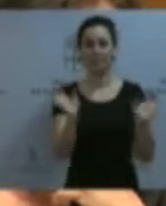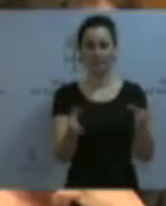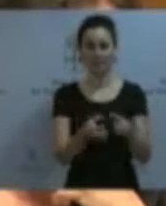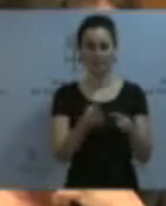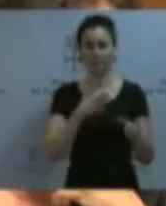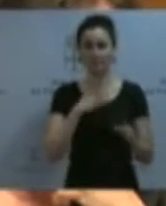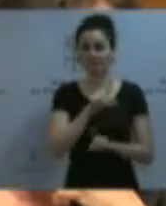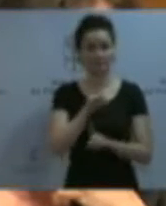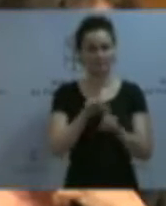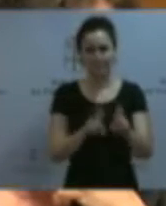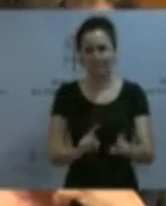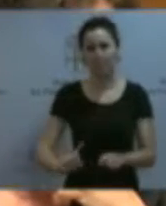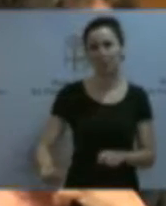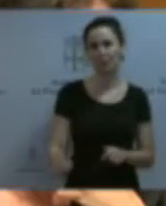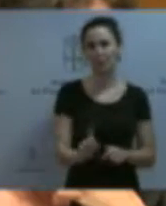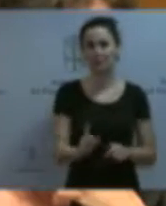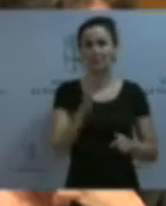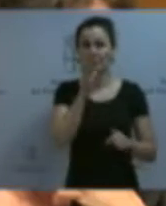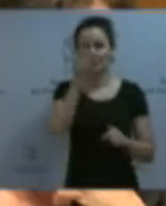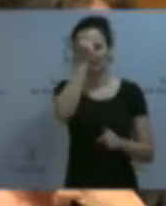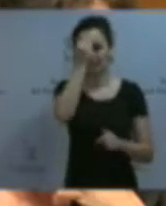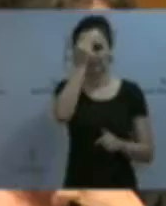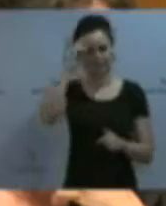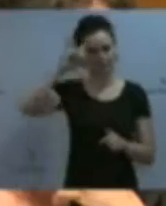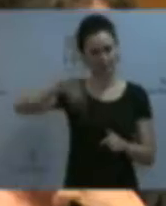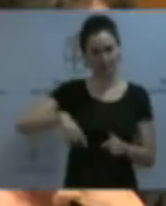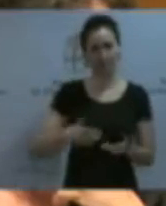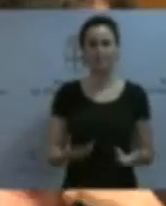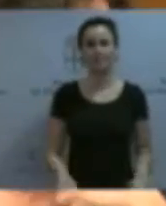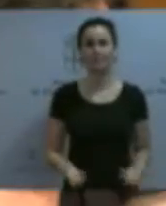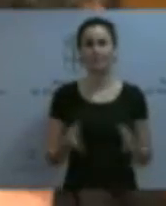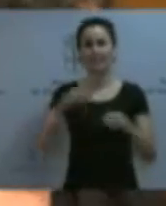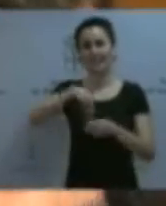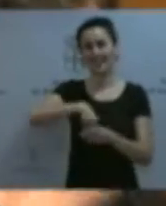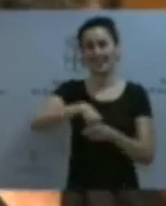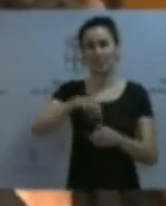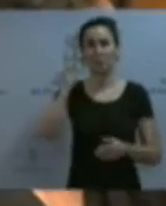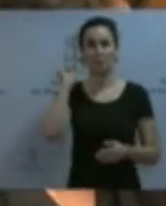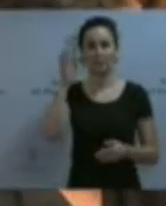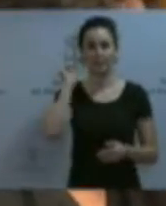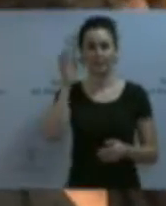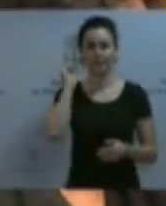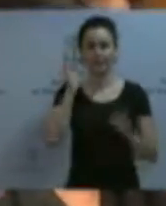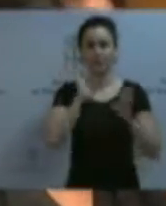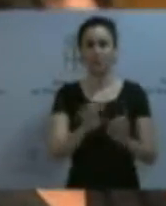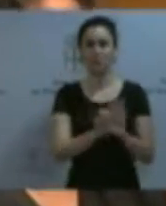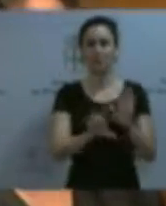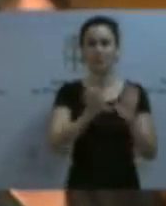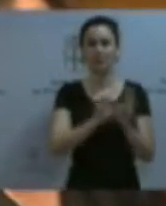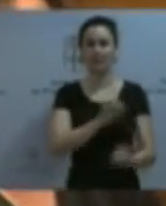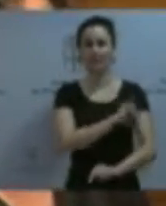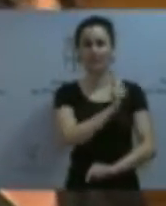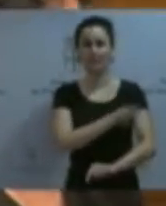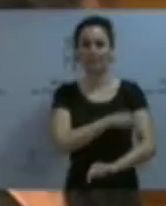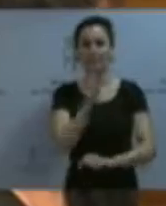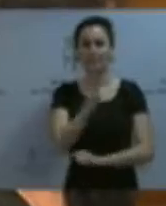esta pregunta, y me imagino que usted lo sabe. En el seno de las comparecencias de la Ley del Deporte presentada por el Partido